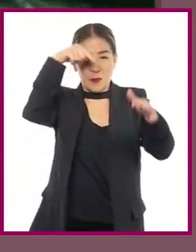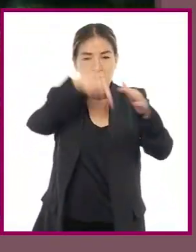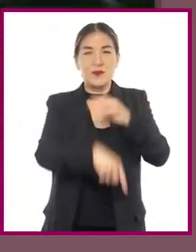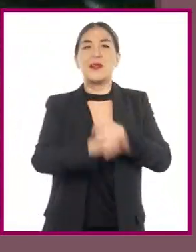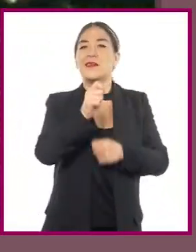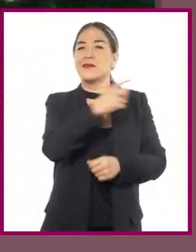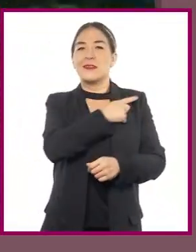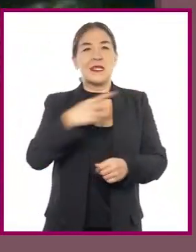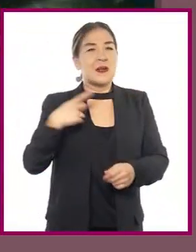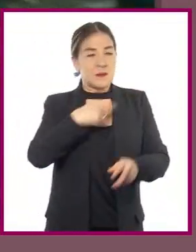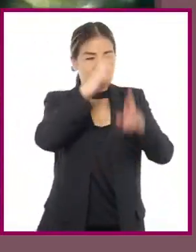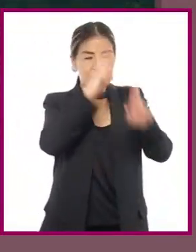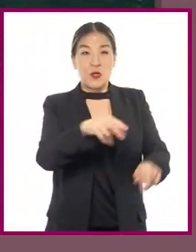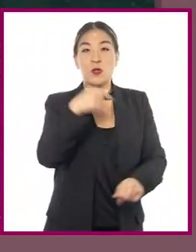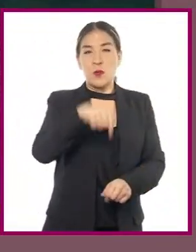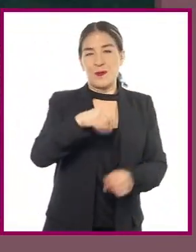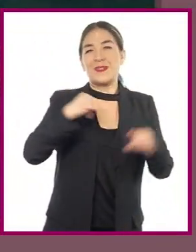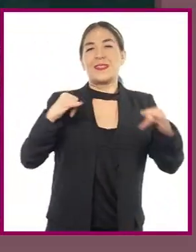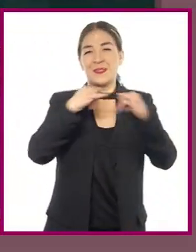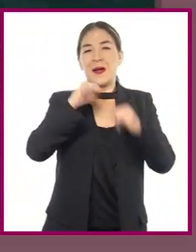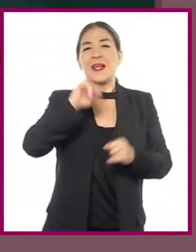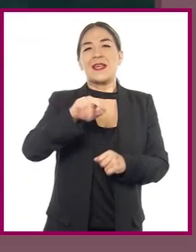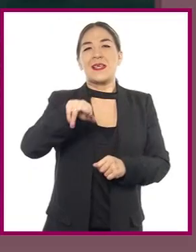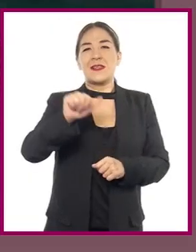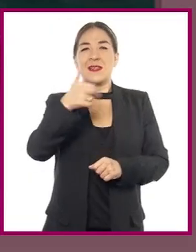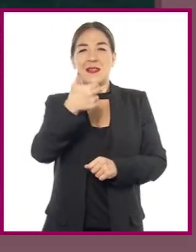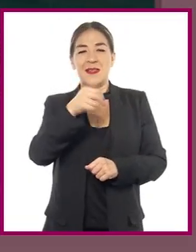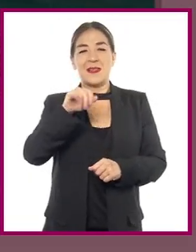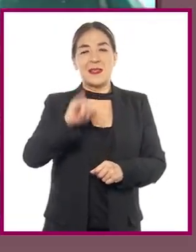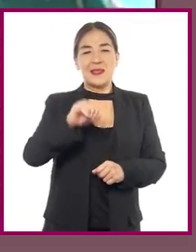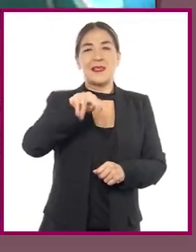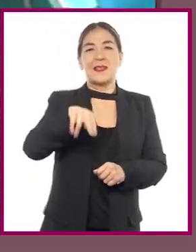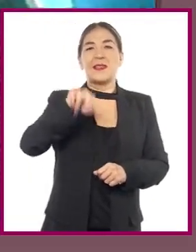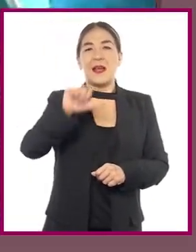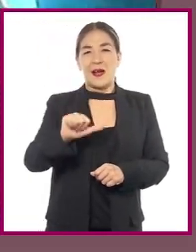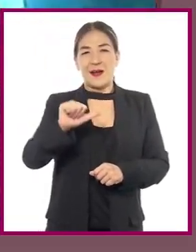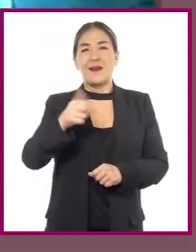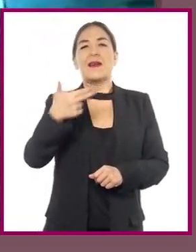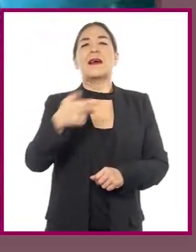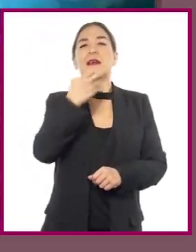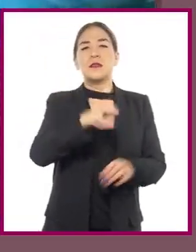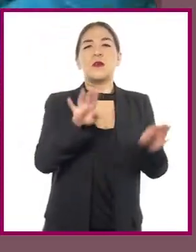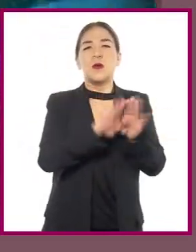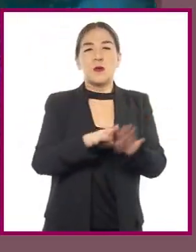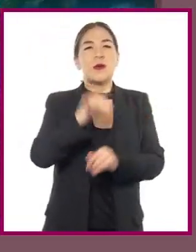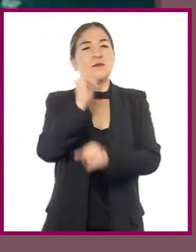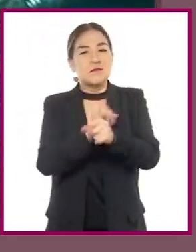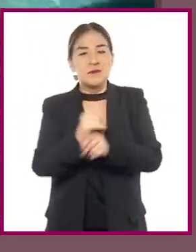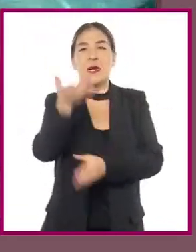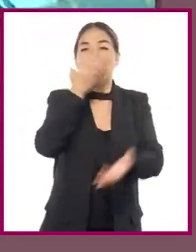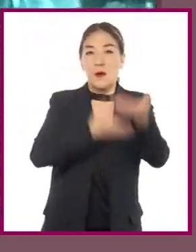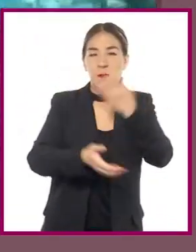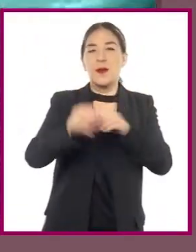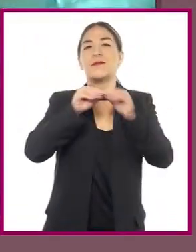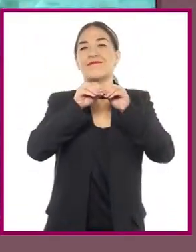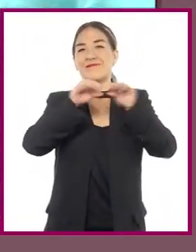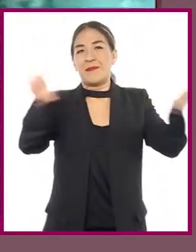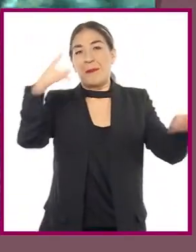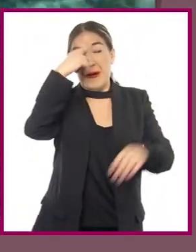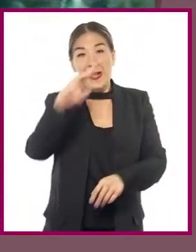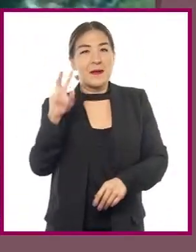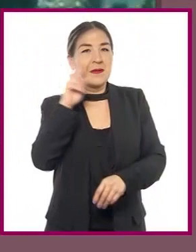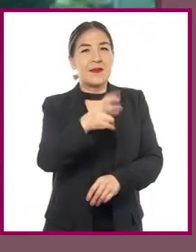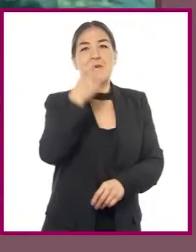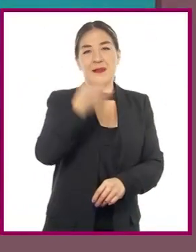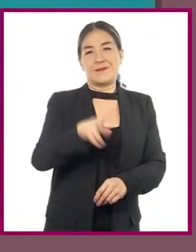respeto por los objetos ocultos bajo el agua, descubrirlos, investigarlos y compartirlos, pues ese